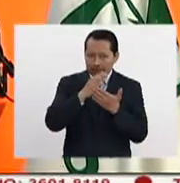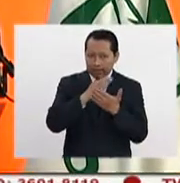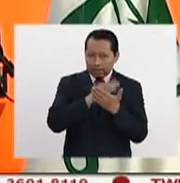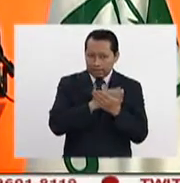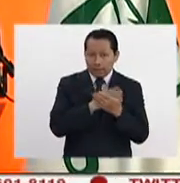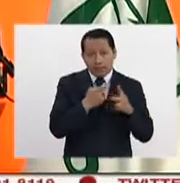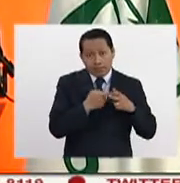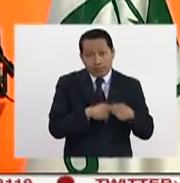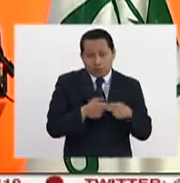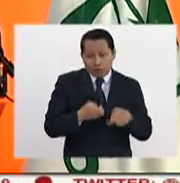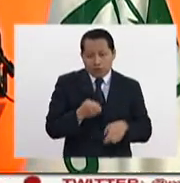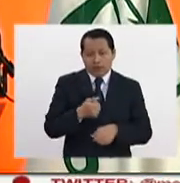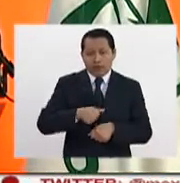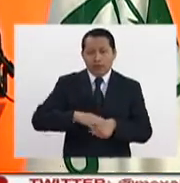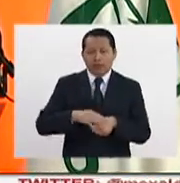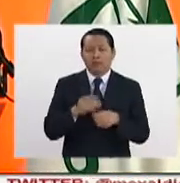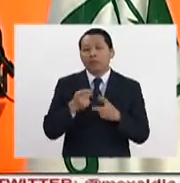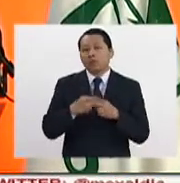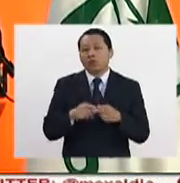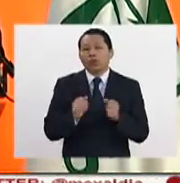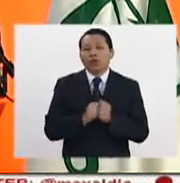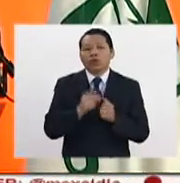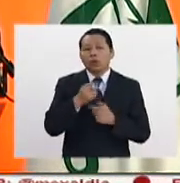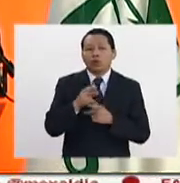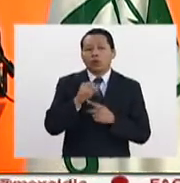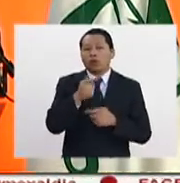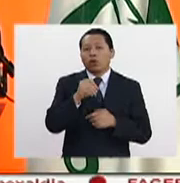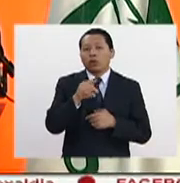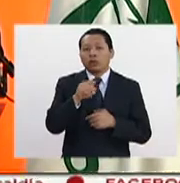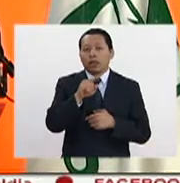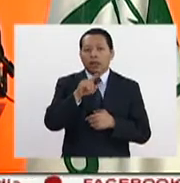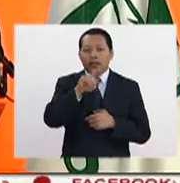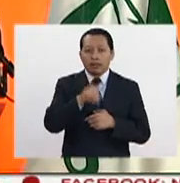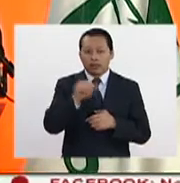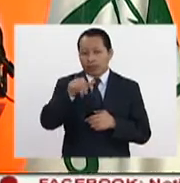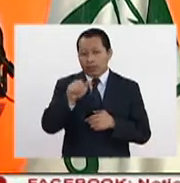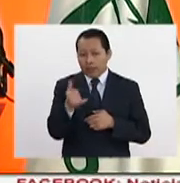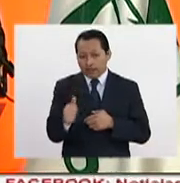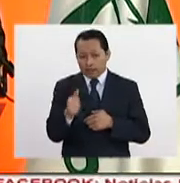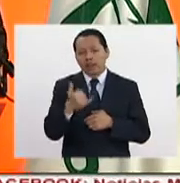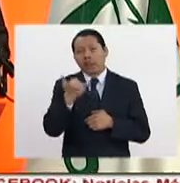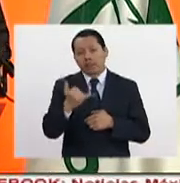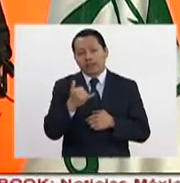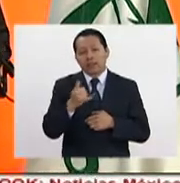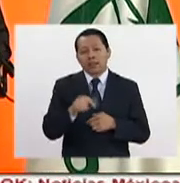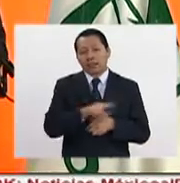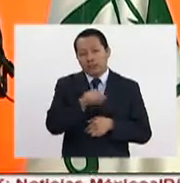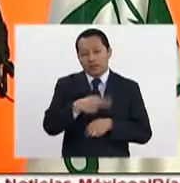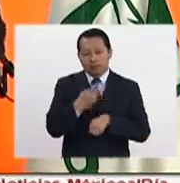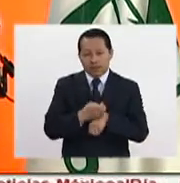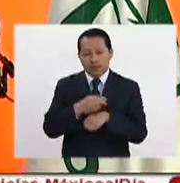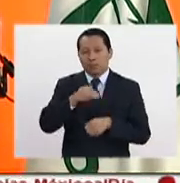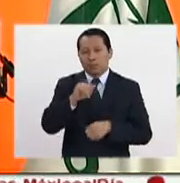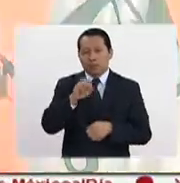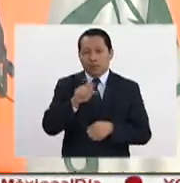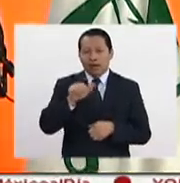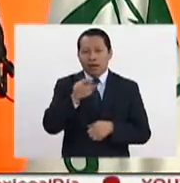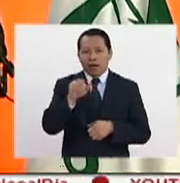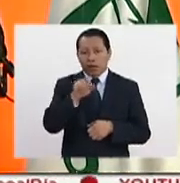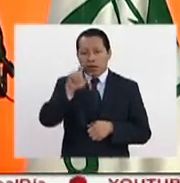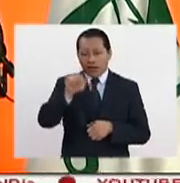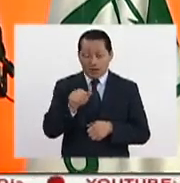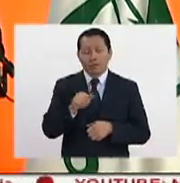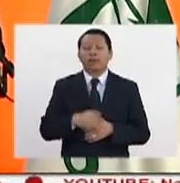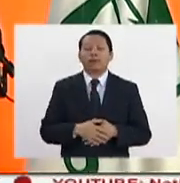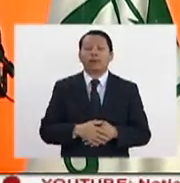el inicio de esta administración, en un principio con el doctor González Anaya y posteriormente por Miquel Arriola.